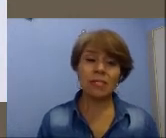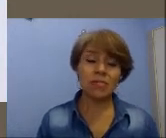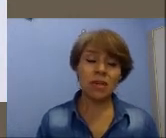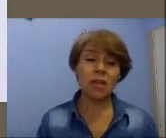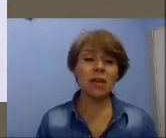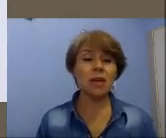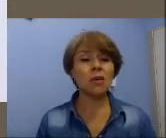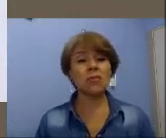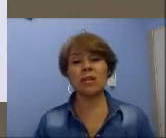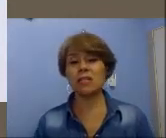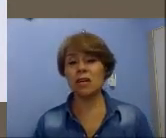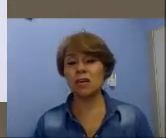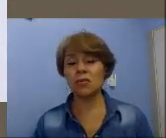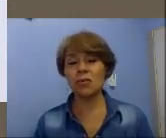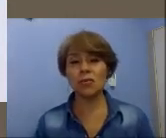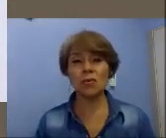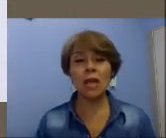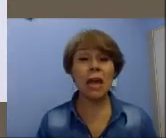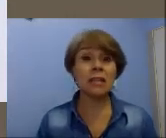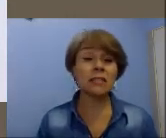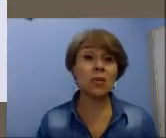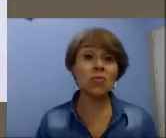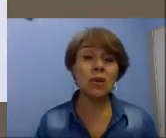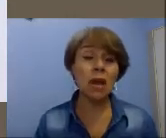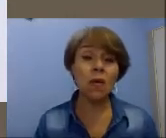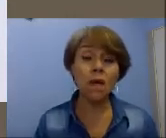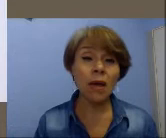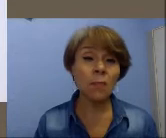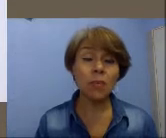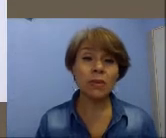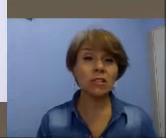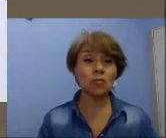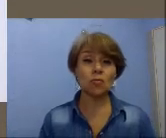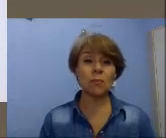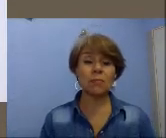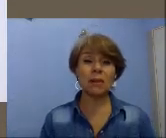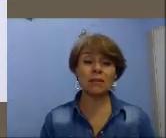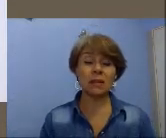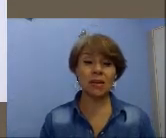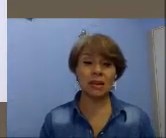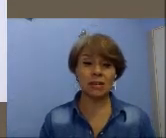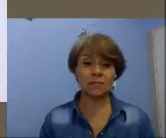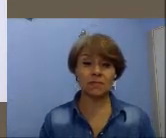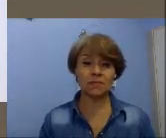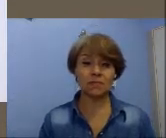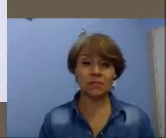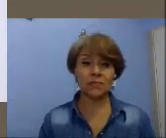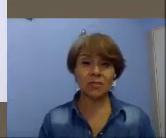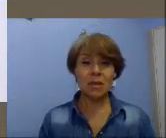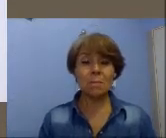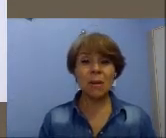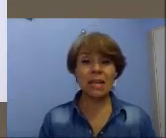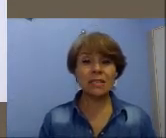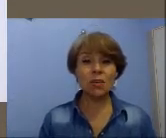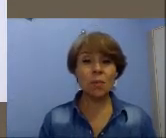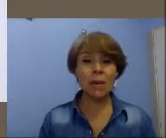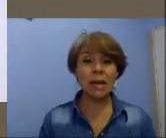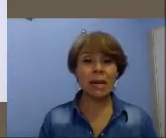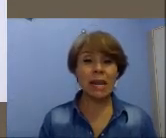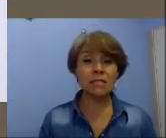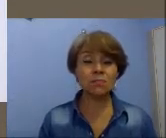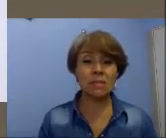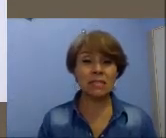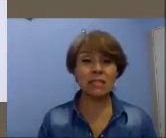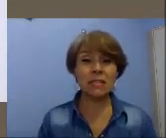una bandeja, una charola, hasta una hoja puedes ocupar para trabajar. Vas a